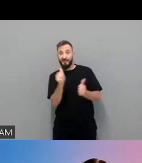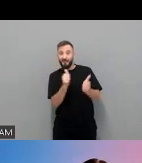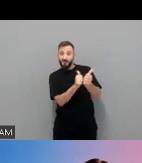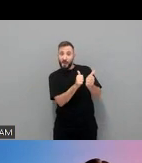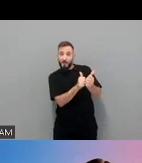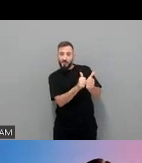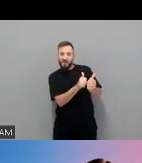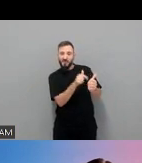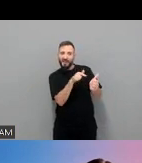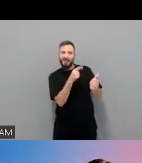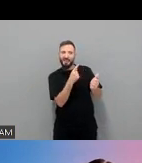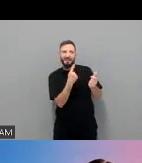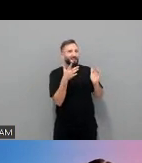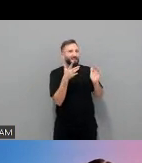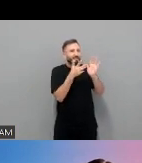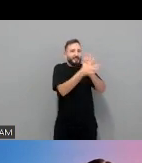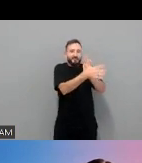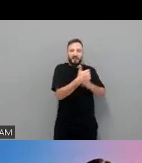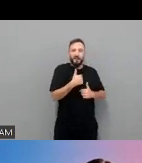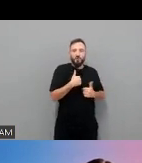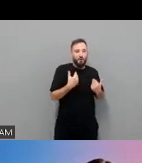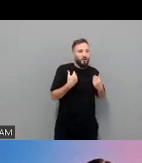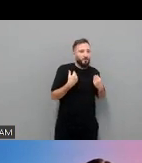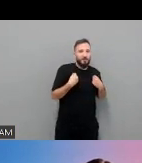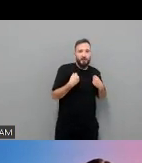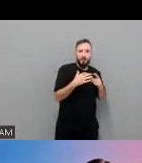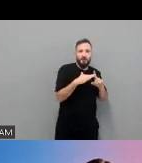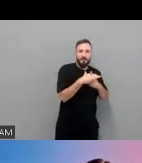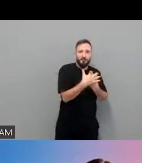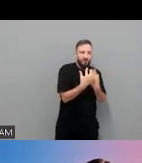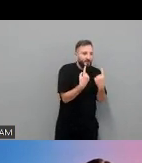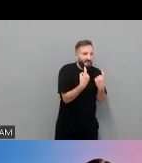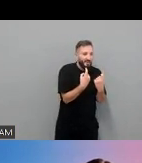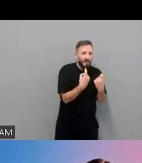que necesito para mis actividades básicas de la vida